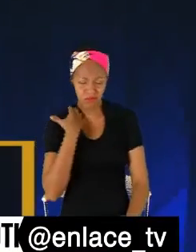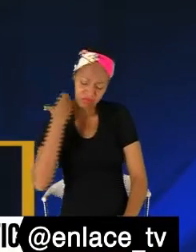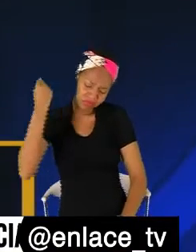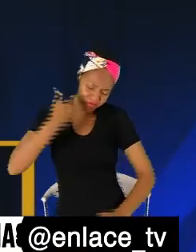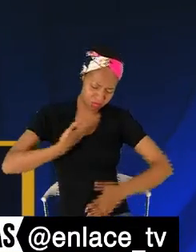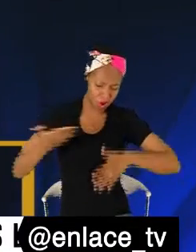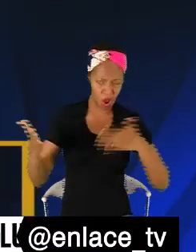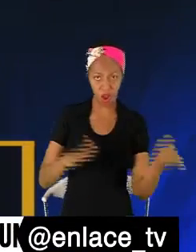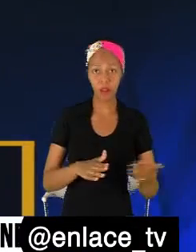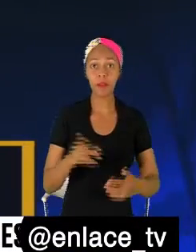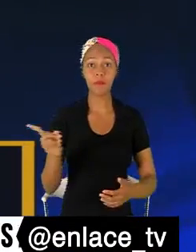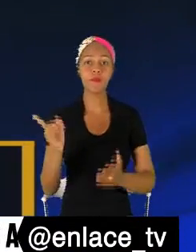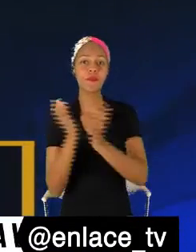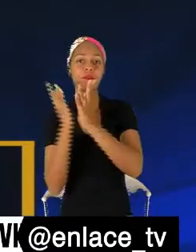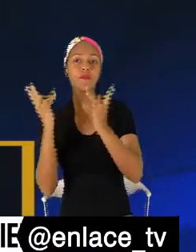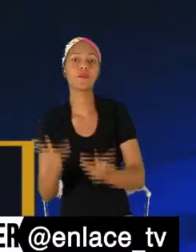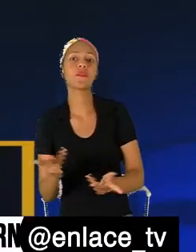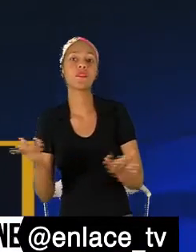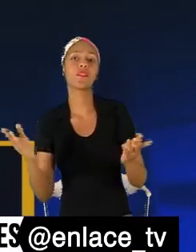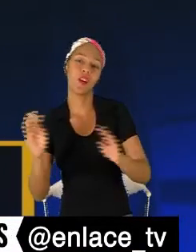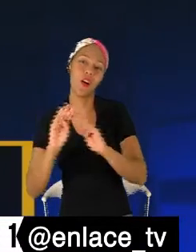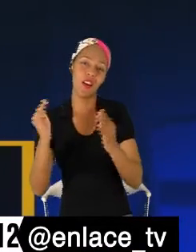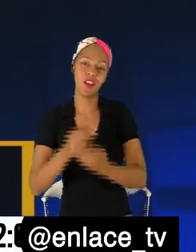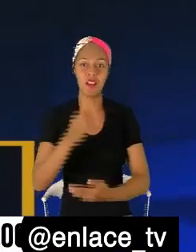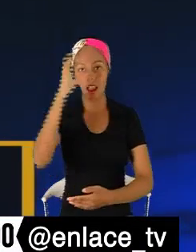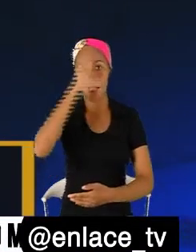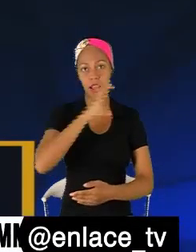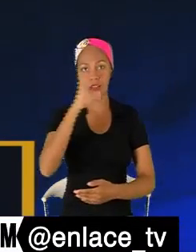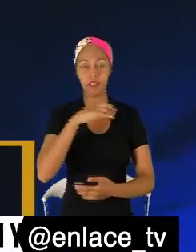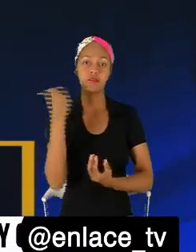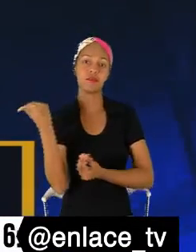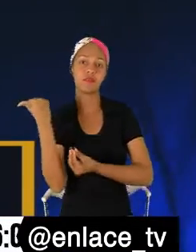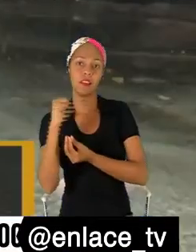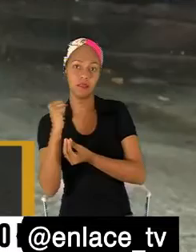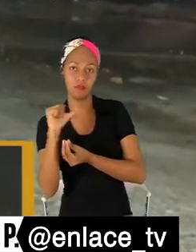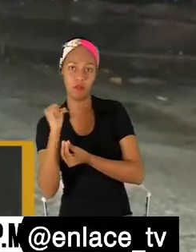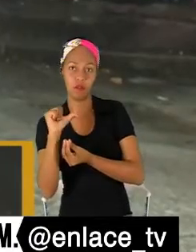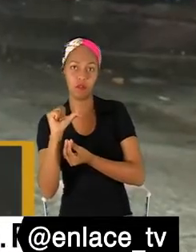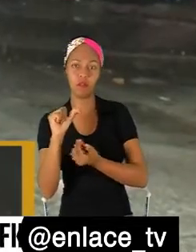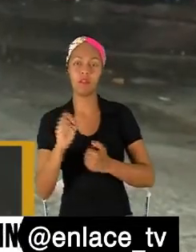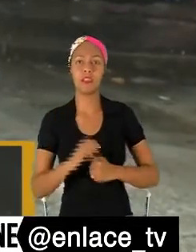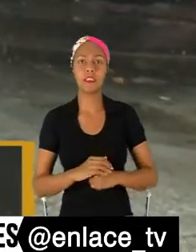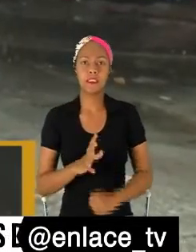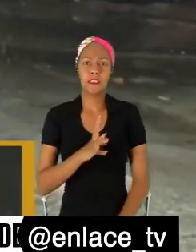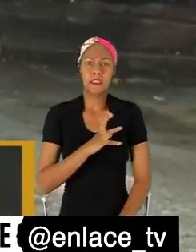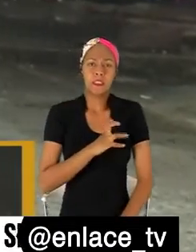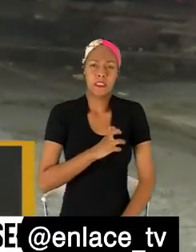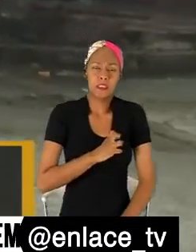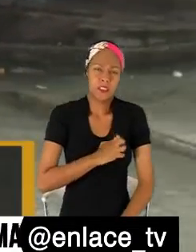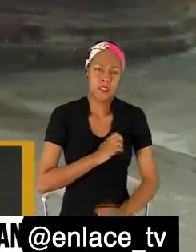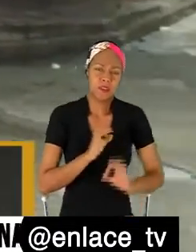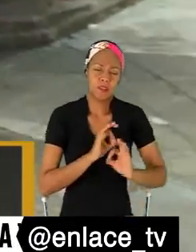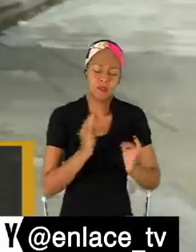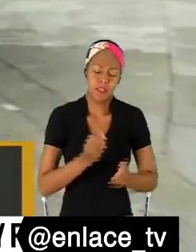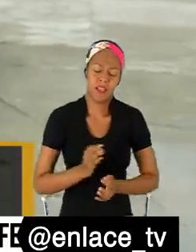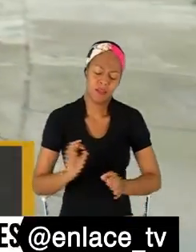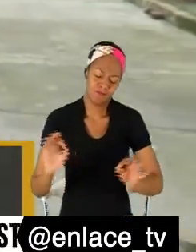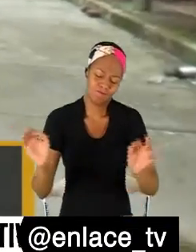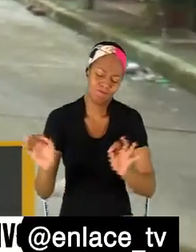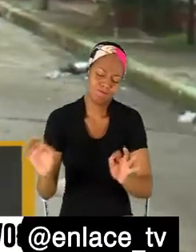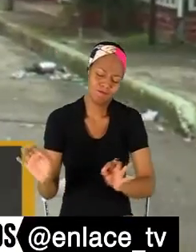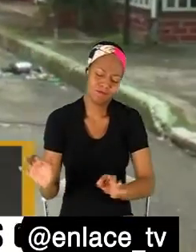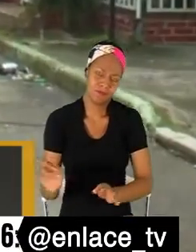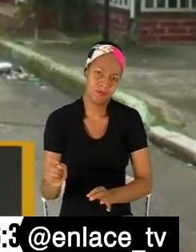era estudiante del Colegio José Prudencio Padilla Cas, donde cursaba décimo grado. Con profundo dolor, sus familiares preparan las exequias del